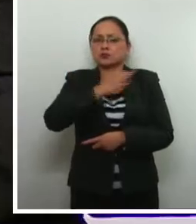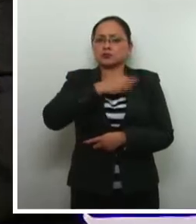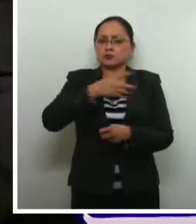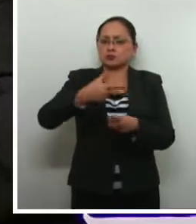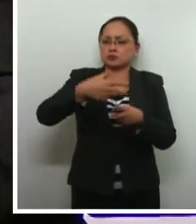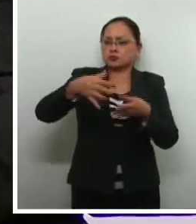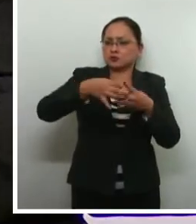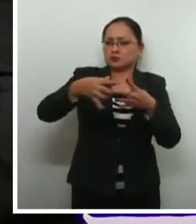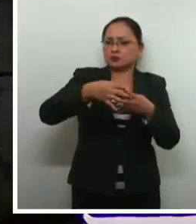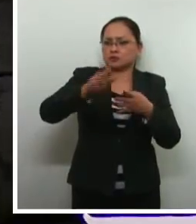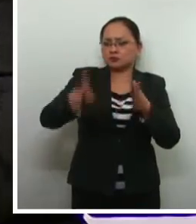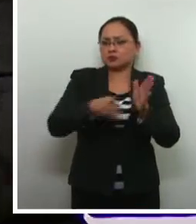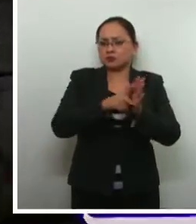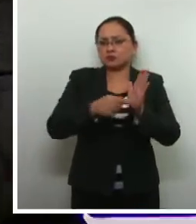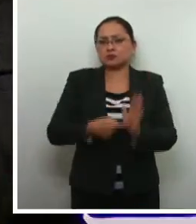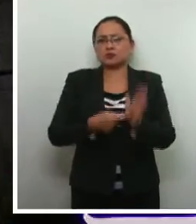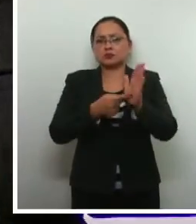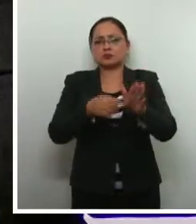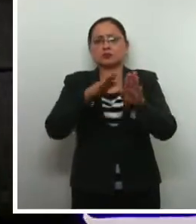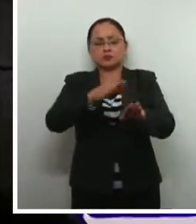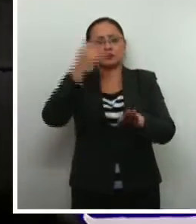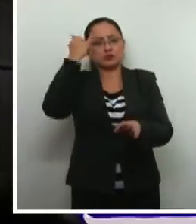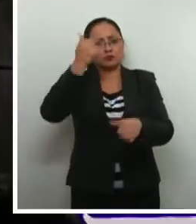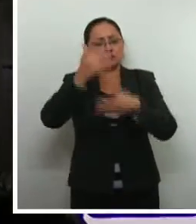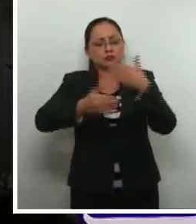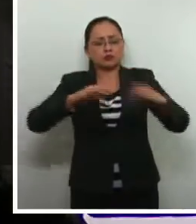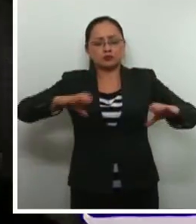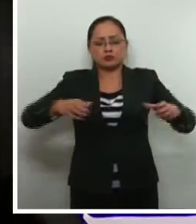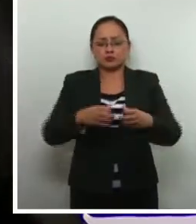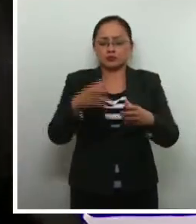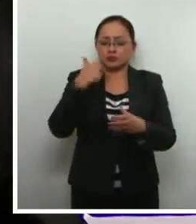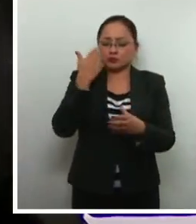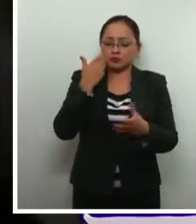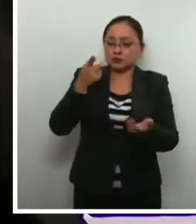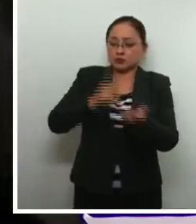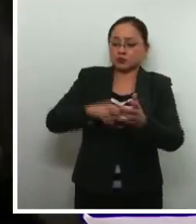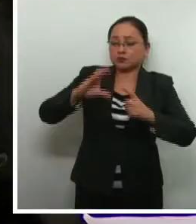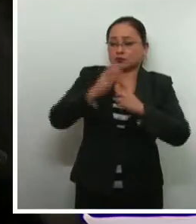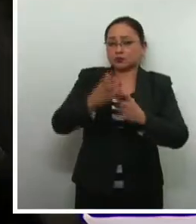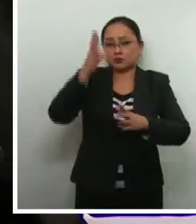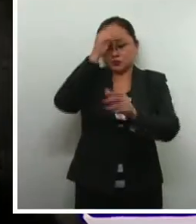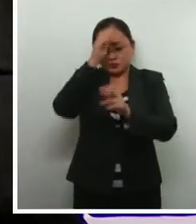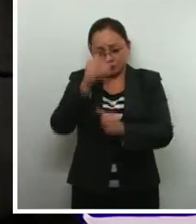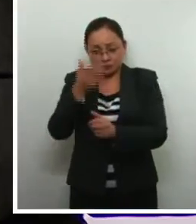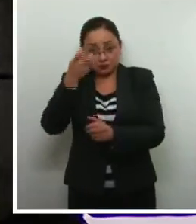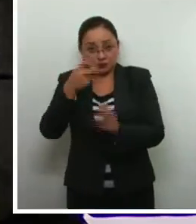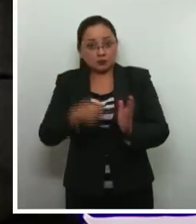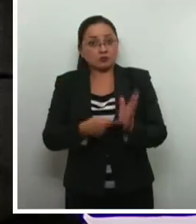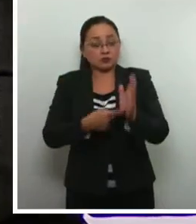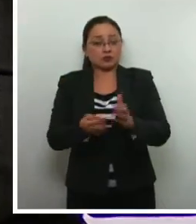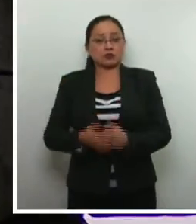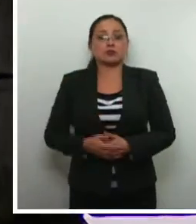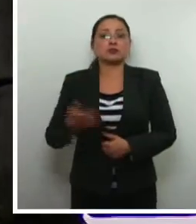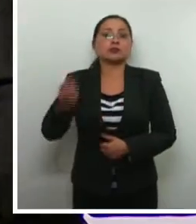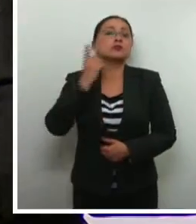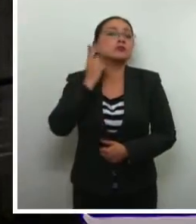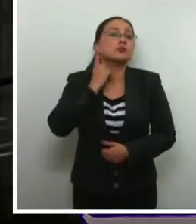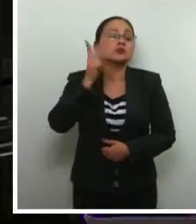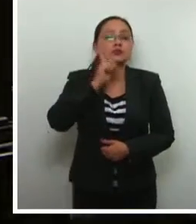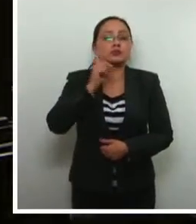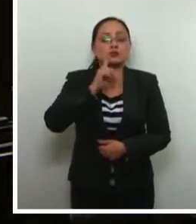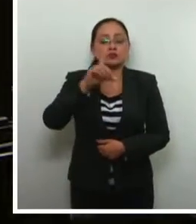reserva sobre el planteamiento que deriva del trabajo que buscó consenso en la comisión. Diputada Dolores Padierna.